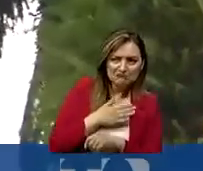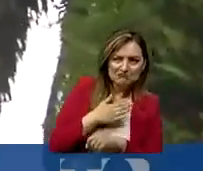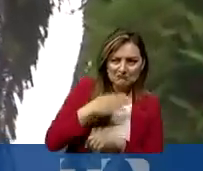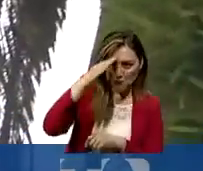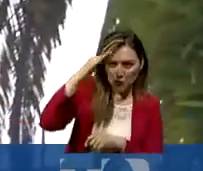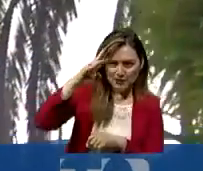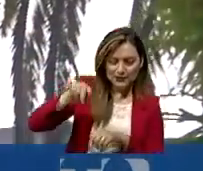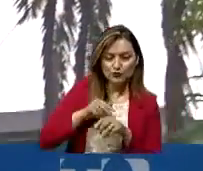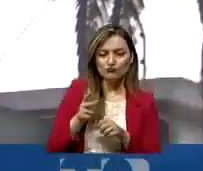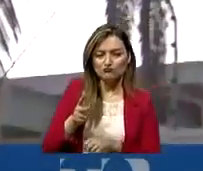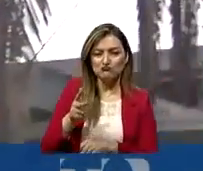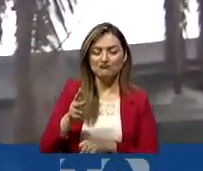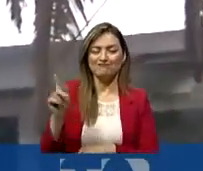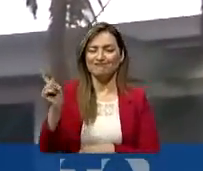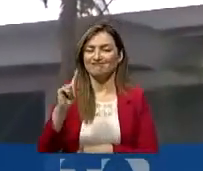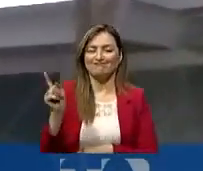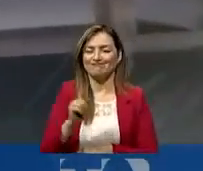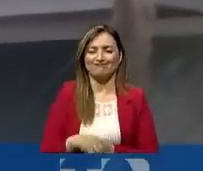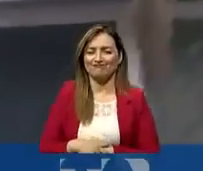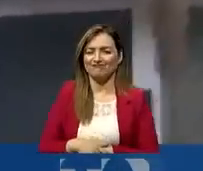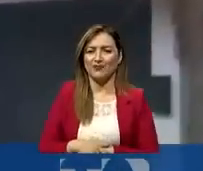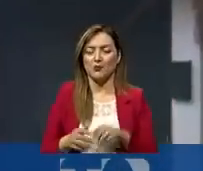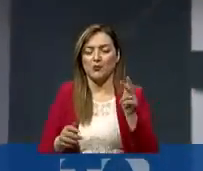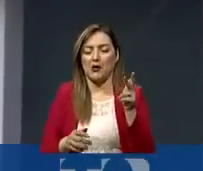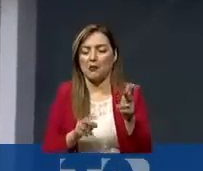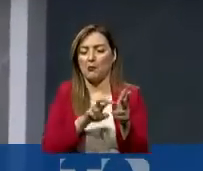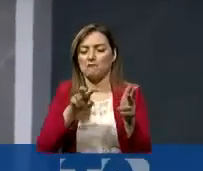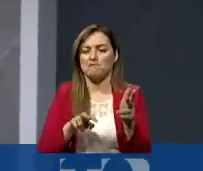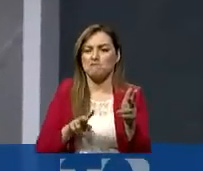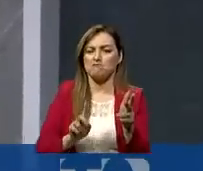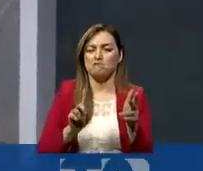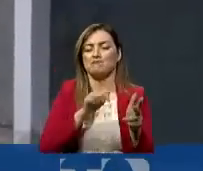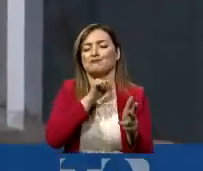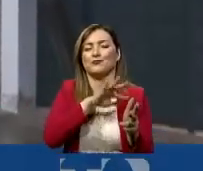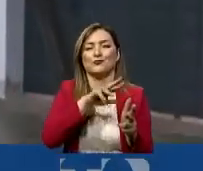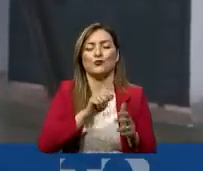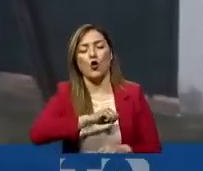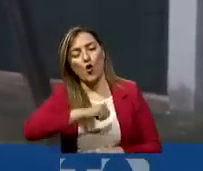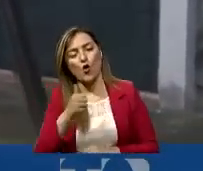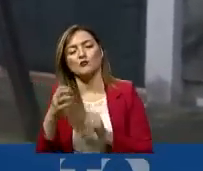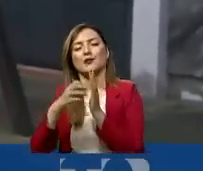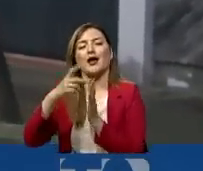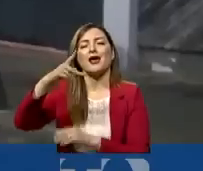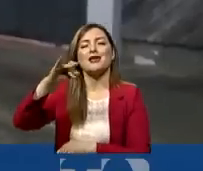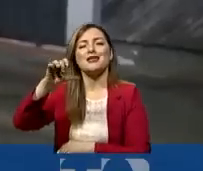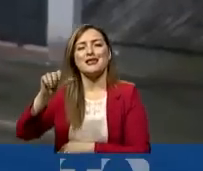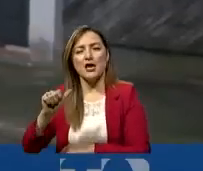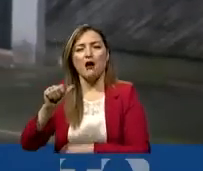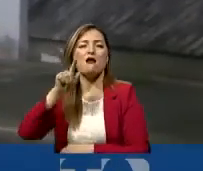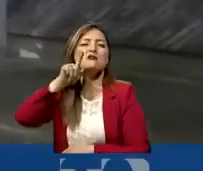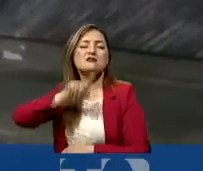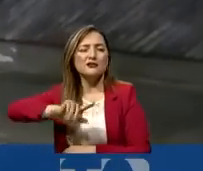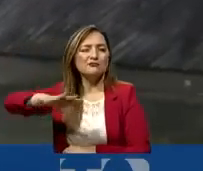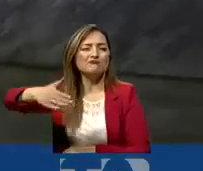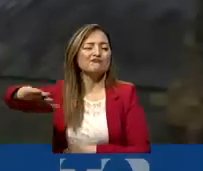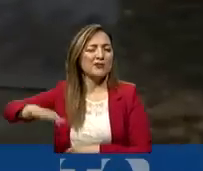la policía que estaba rondando, no era así, se bajaron esta gente, y ahora este Kia Sportage, que me parece que es medio gris, el que fue el evento de